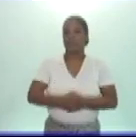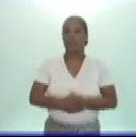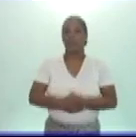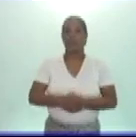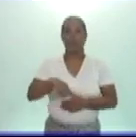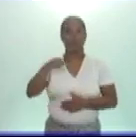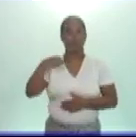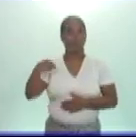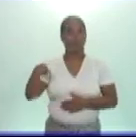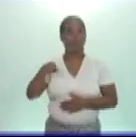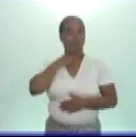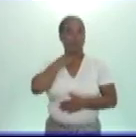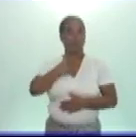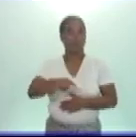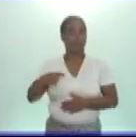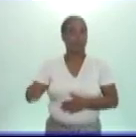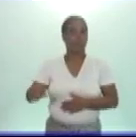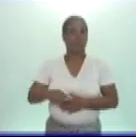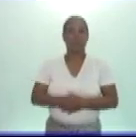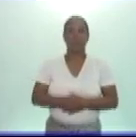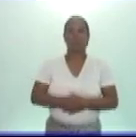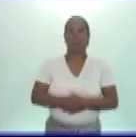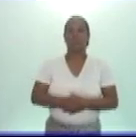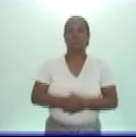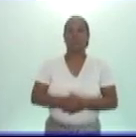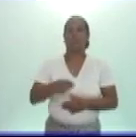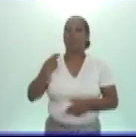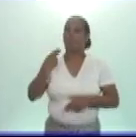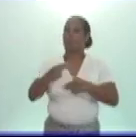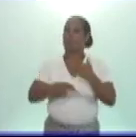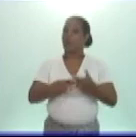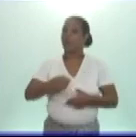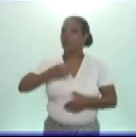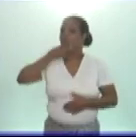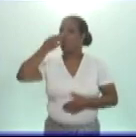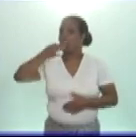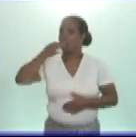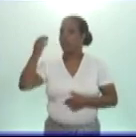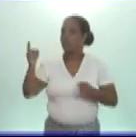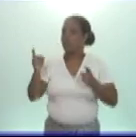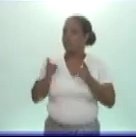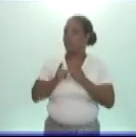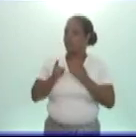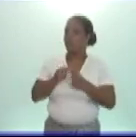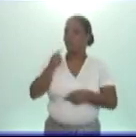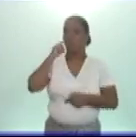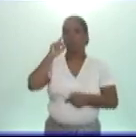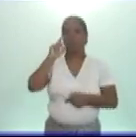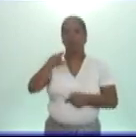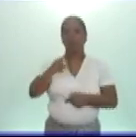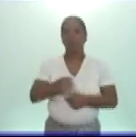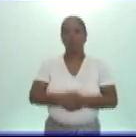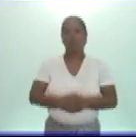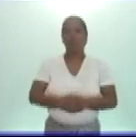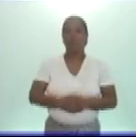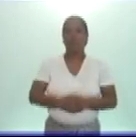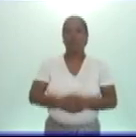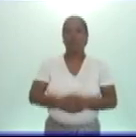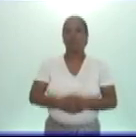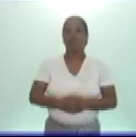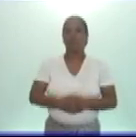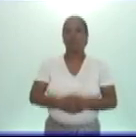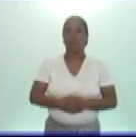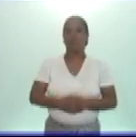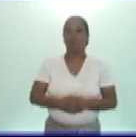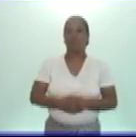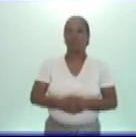Copien los ejercicios y voy a hacerles un breve comentario para que vean que su estrategia